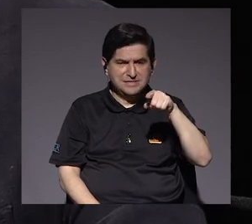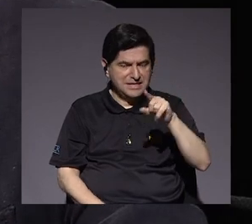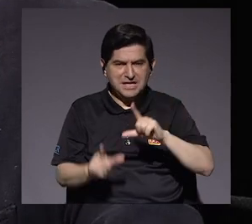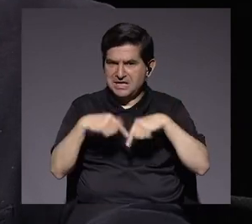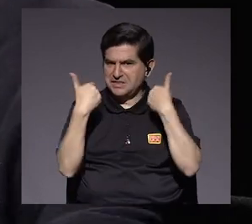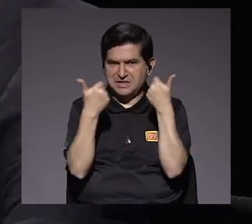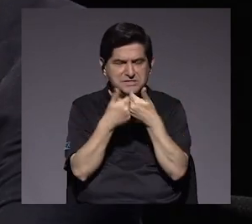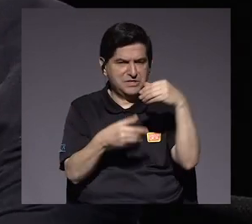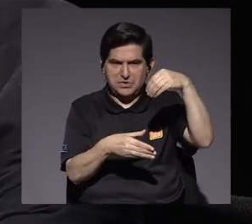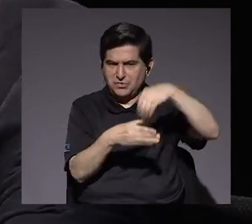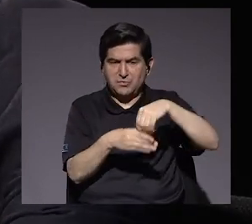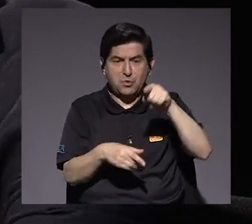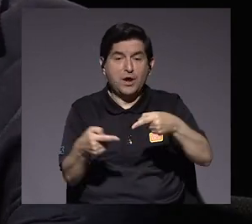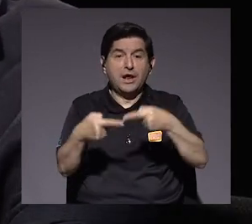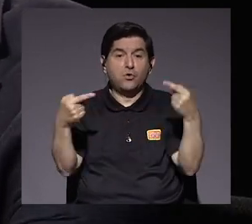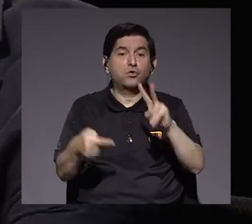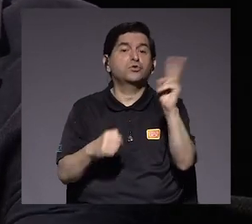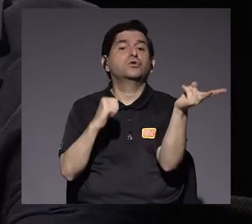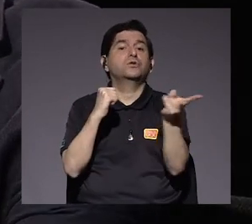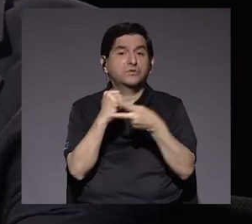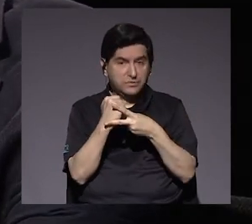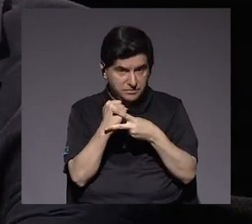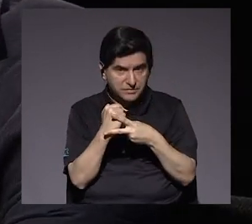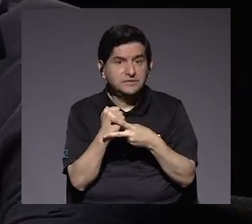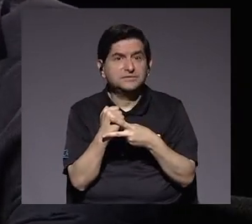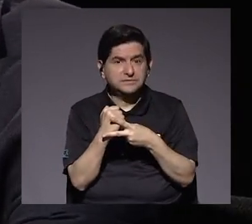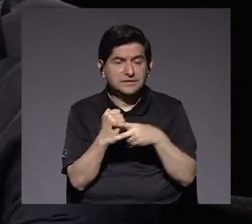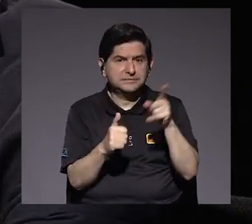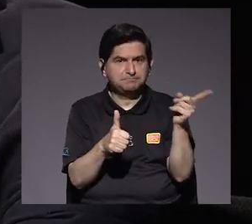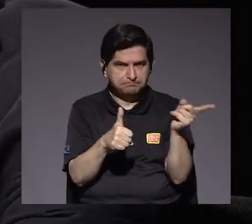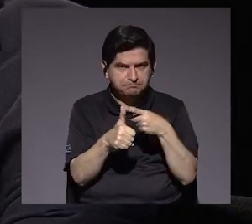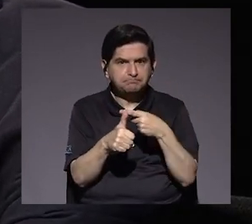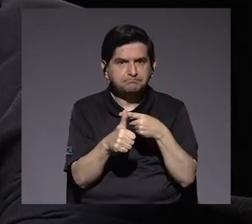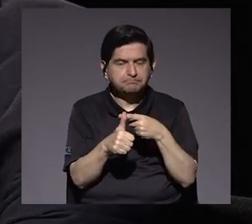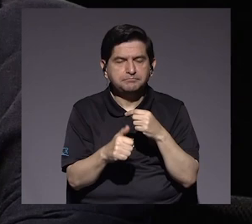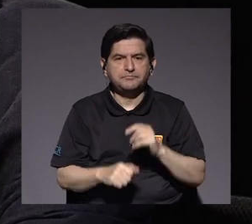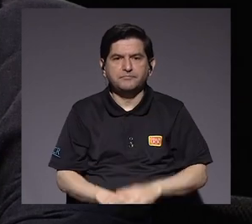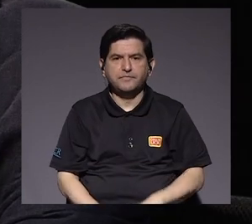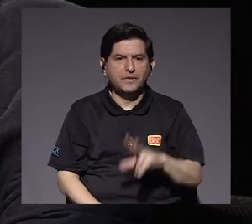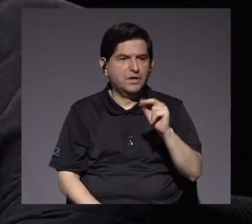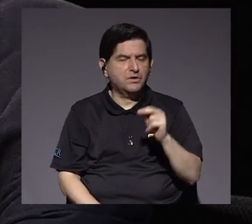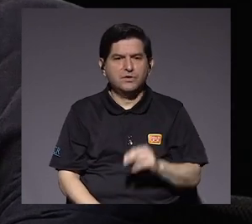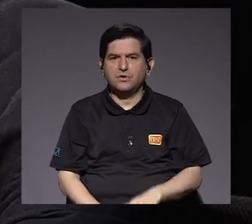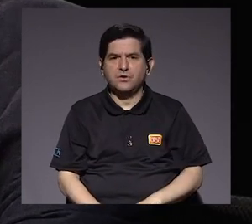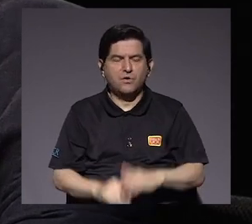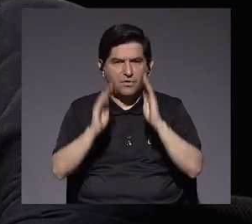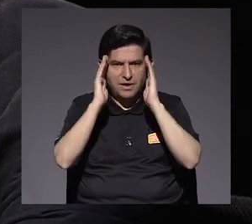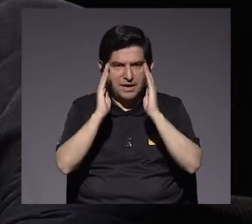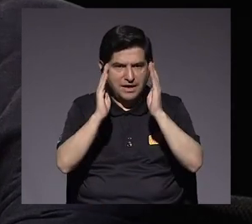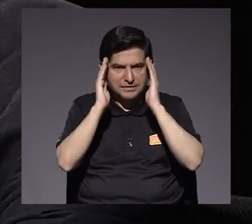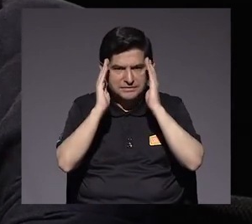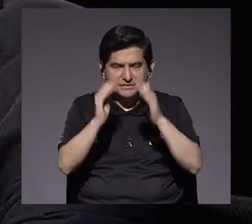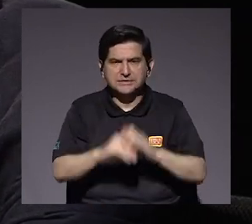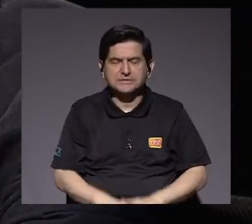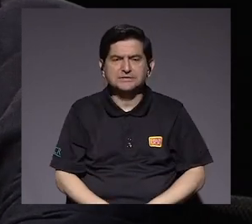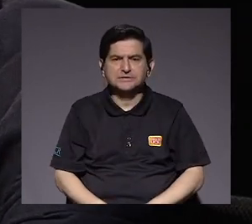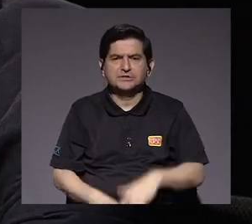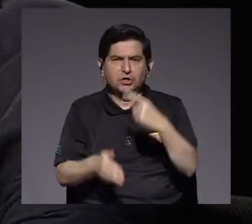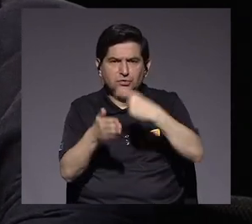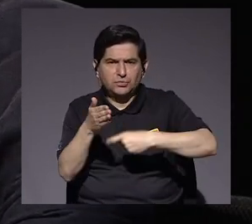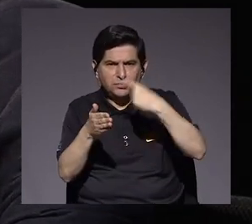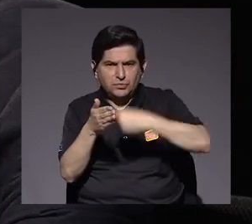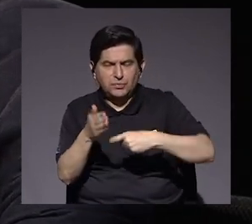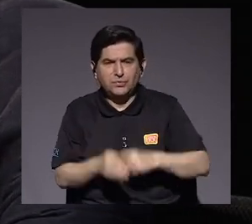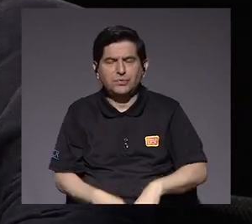característico de ese grupo. Elian Villegas se ha opuesto en dos ocasiones. Una primera, a no darle consideraciones de carácter